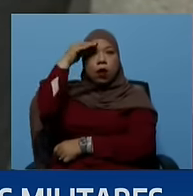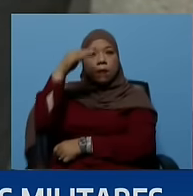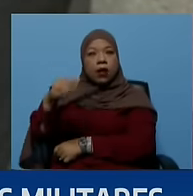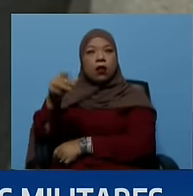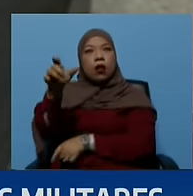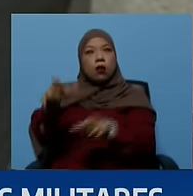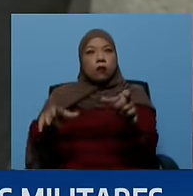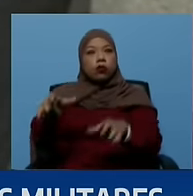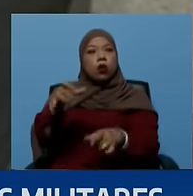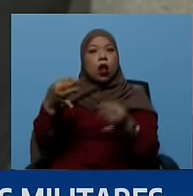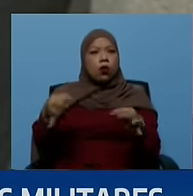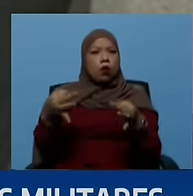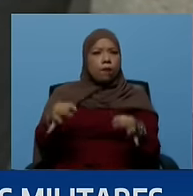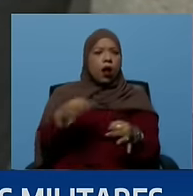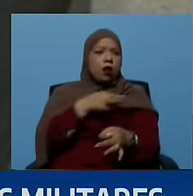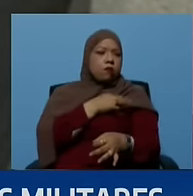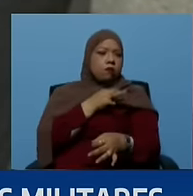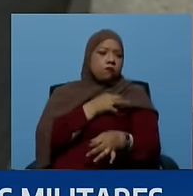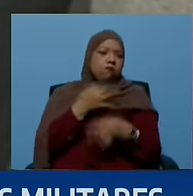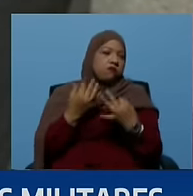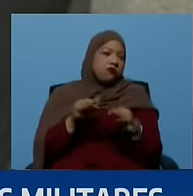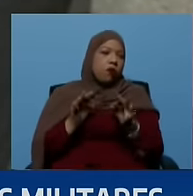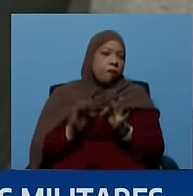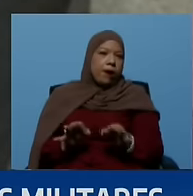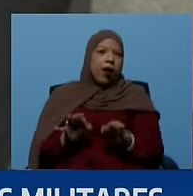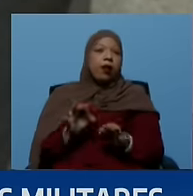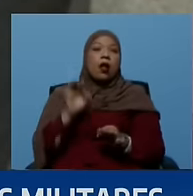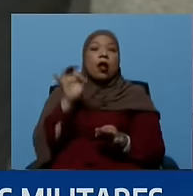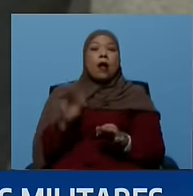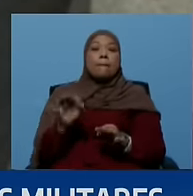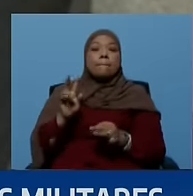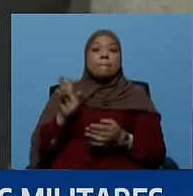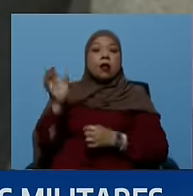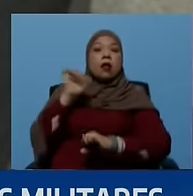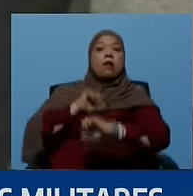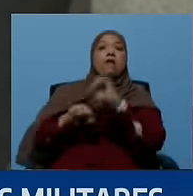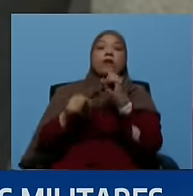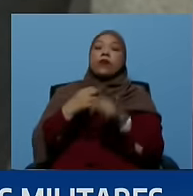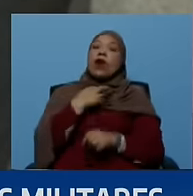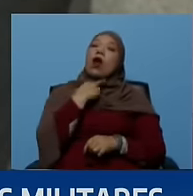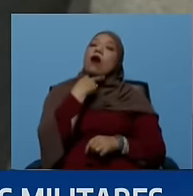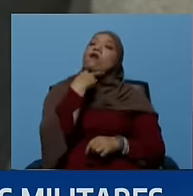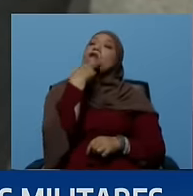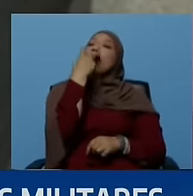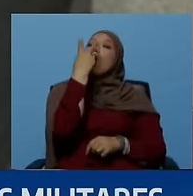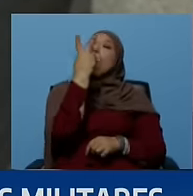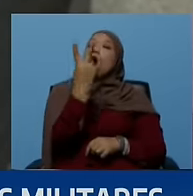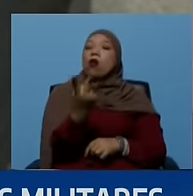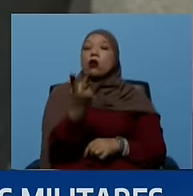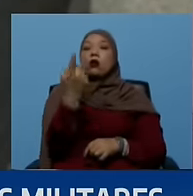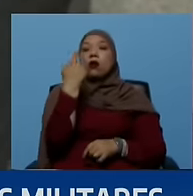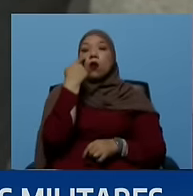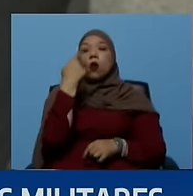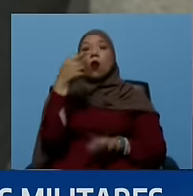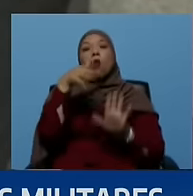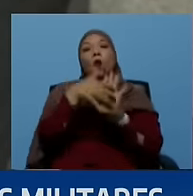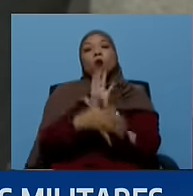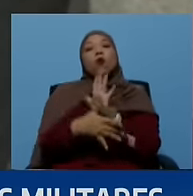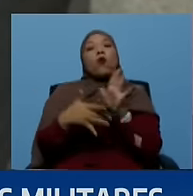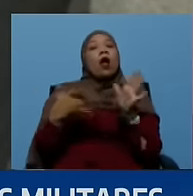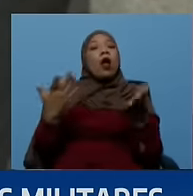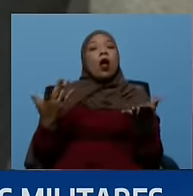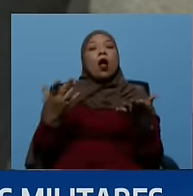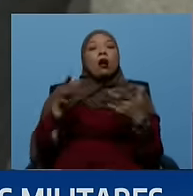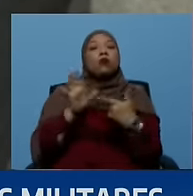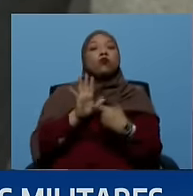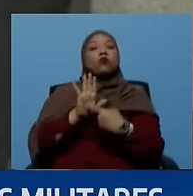civiles tenemos que levantarnos de pie permanentemente alzar nuestra voz y vernos como